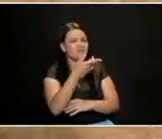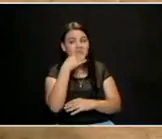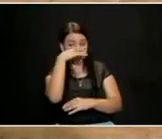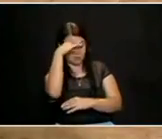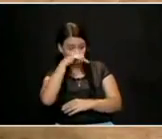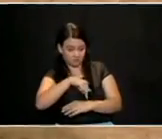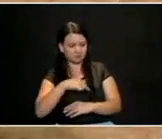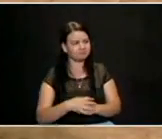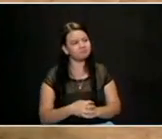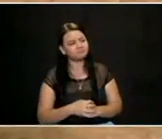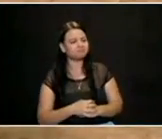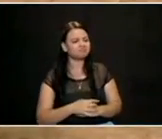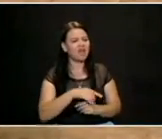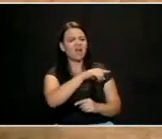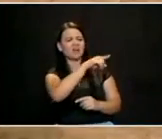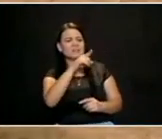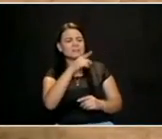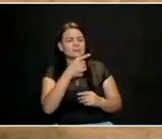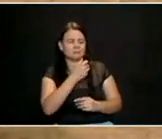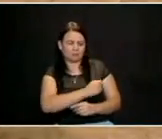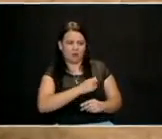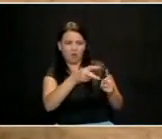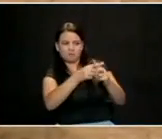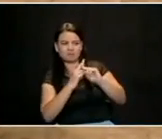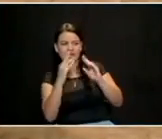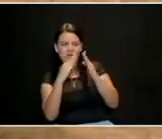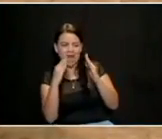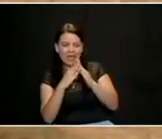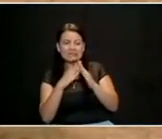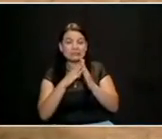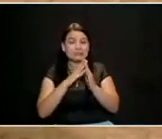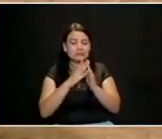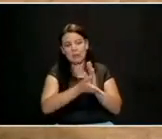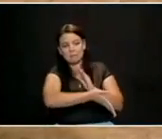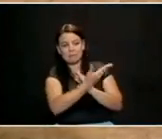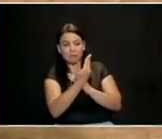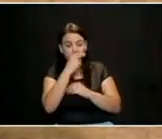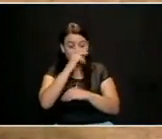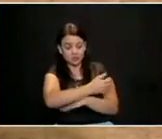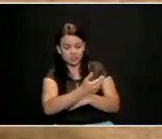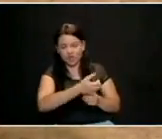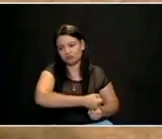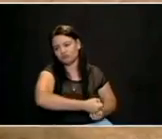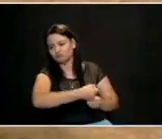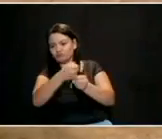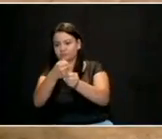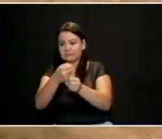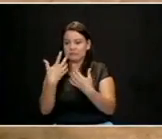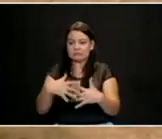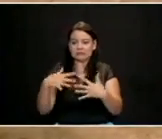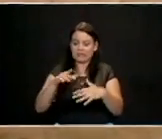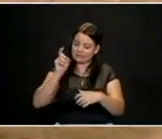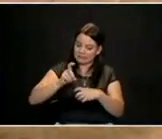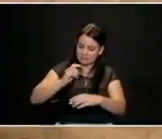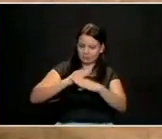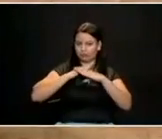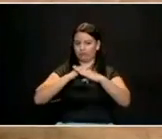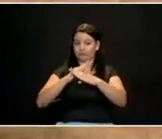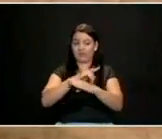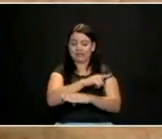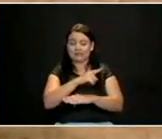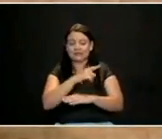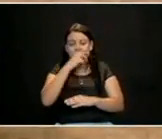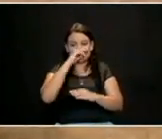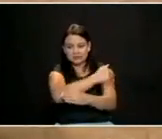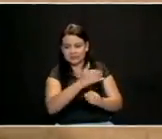en zonas aledañas a la ciudad. Ahí vamos a tener que hacer una tarea contundente contra esas mafias que están explotando a los niños. Pero en eso